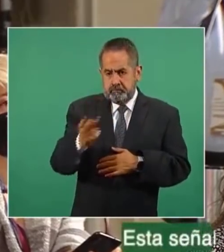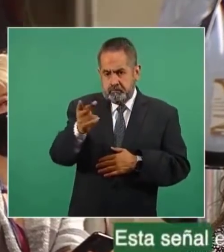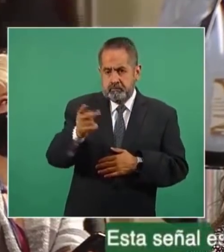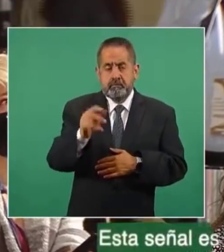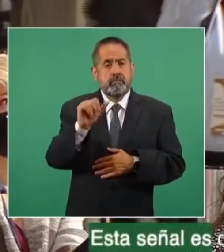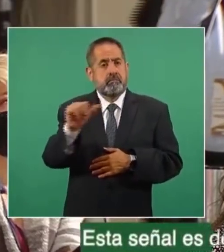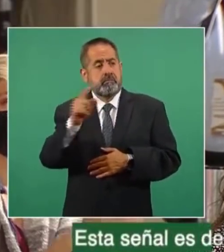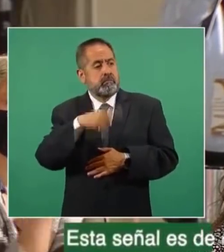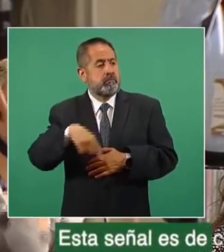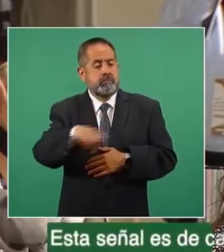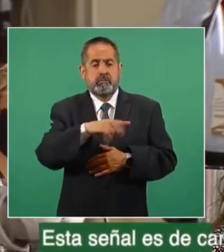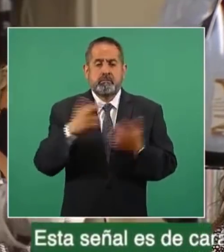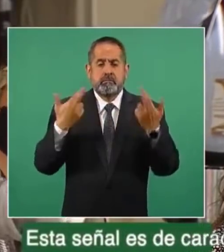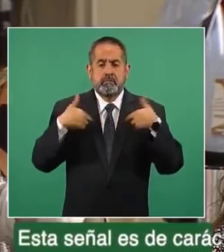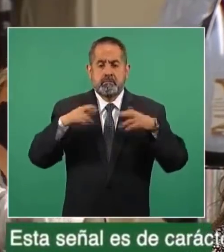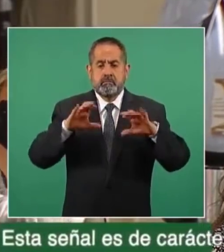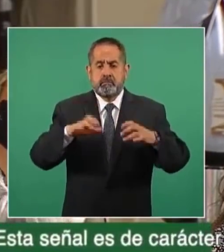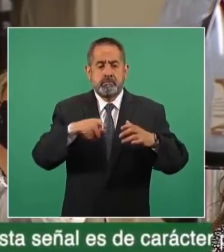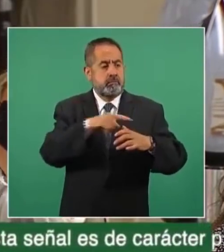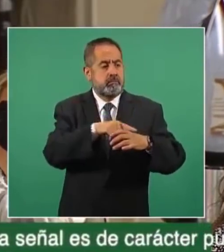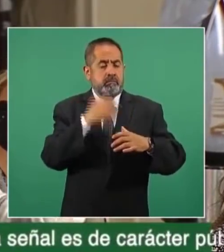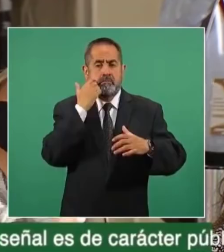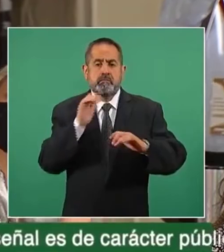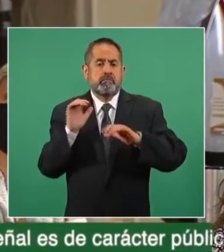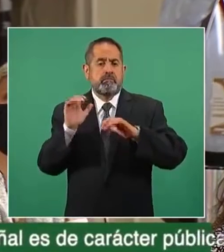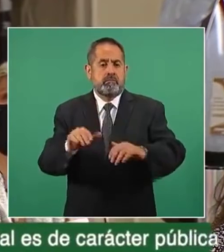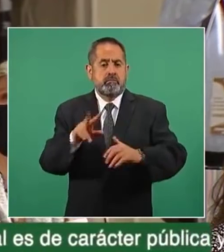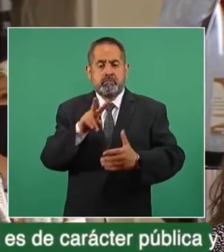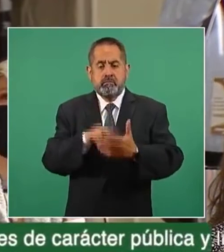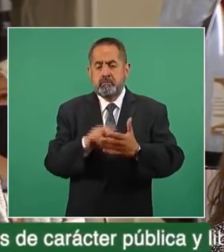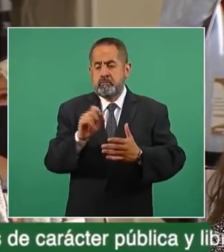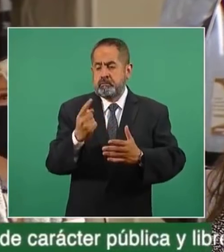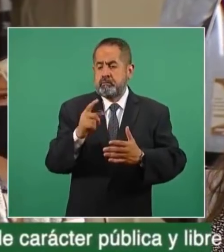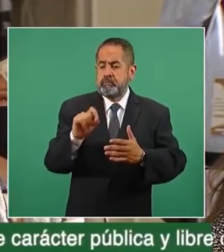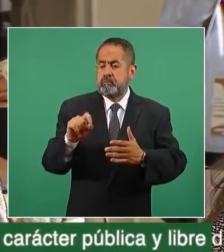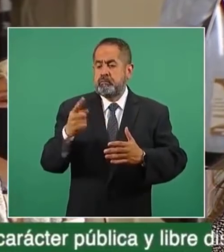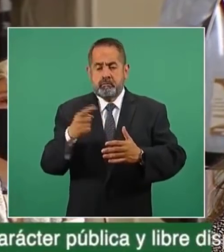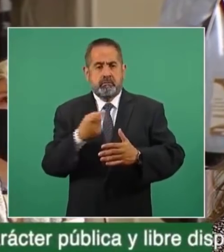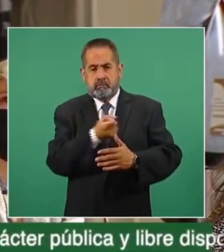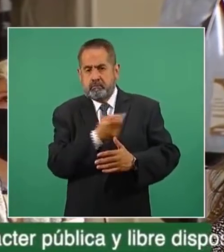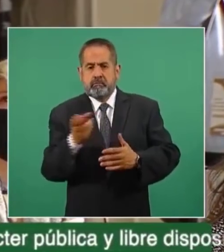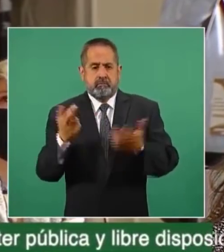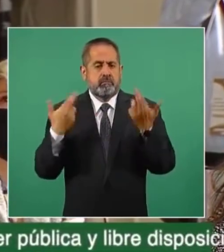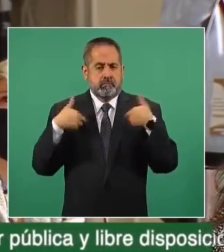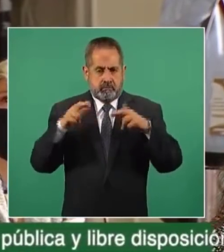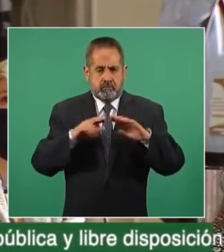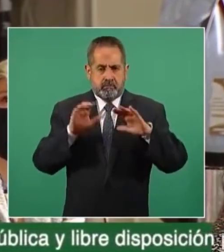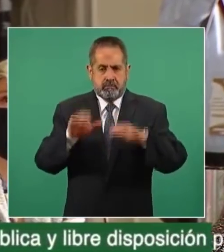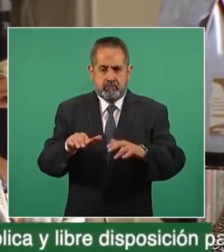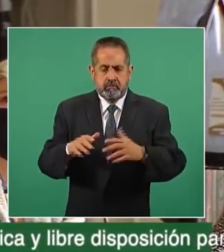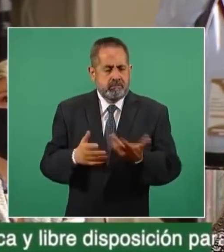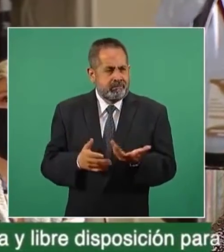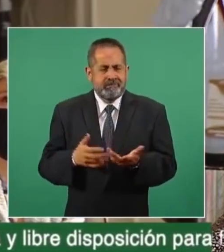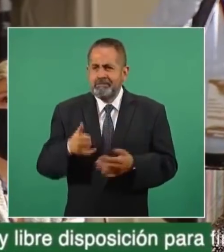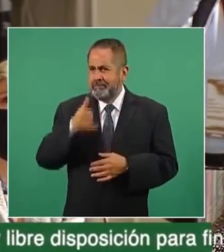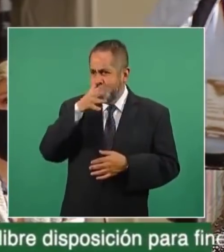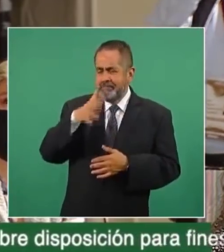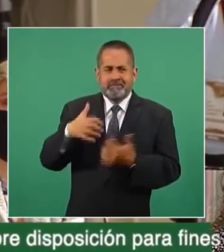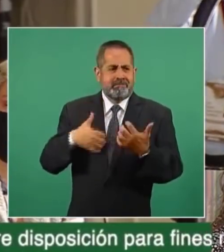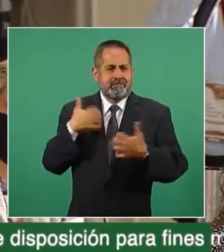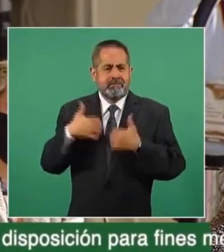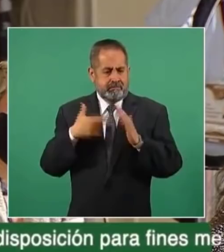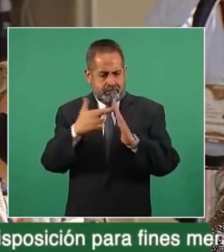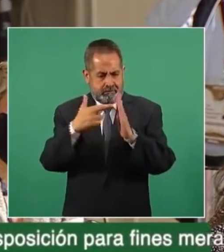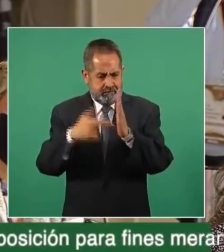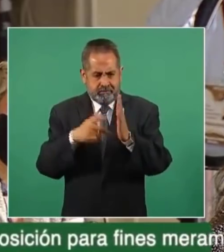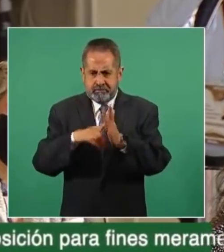que participan en el proceso de admisión 2020 2021 y han tenido la necesidad de manifestarse debido a las modificaciones normativas y